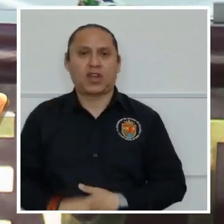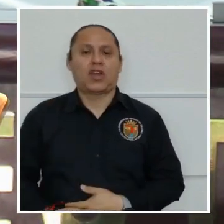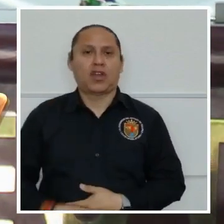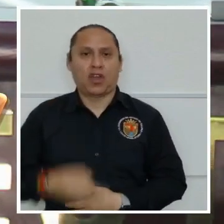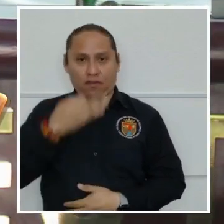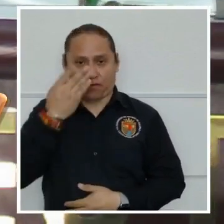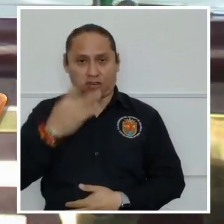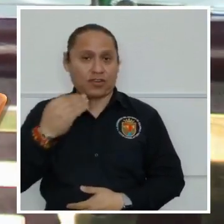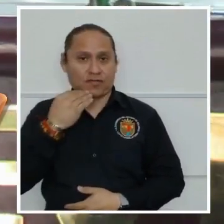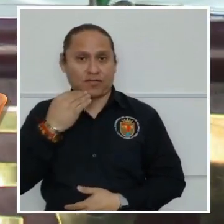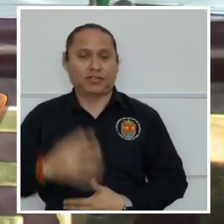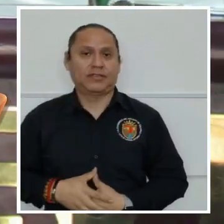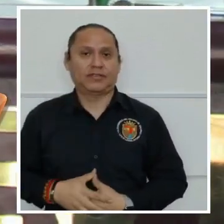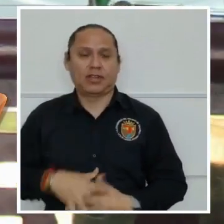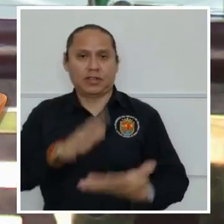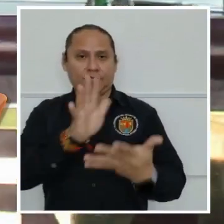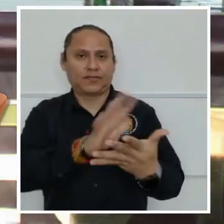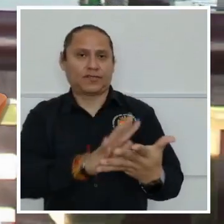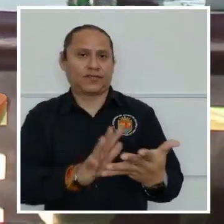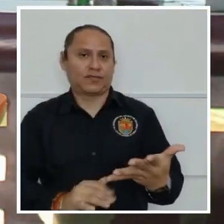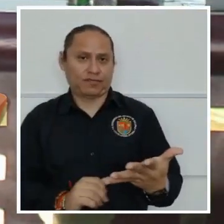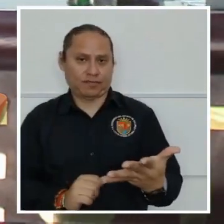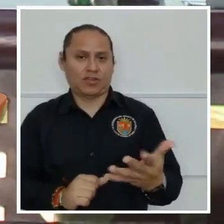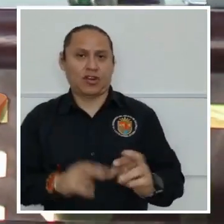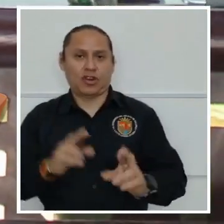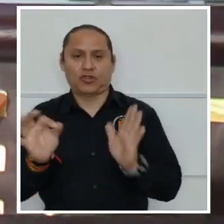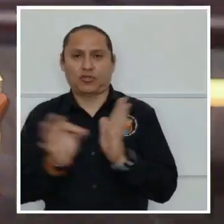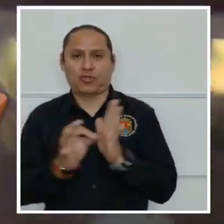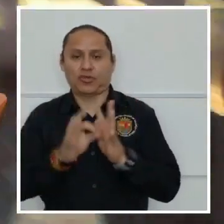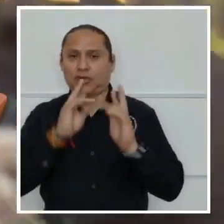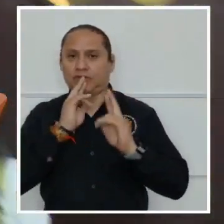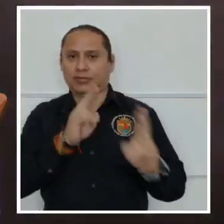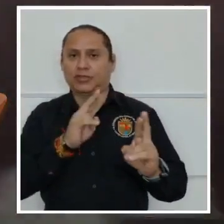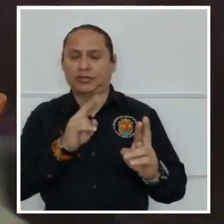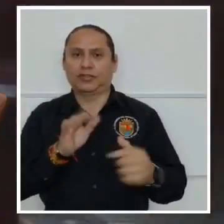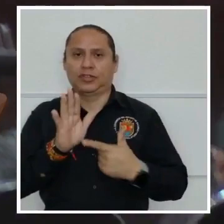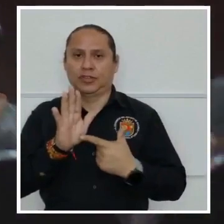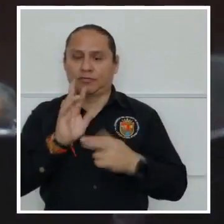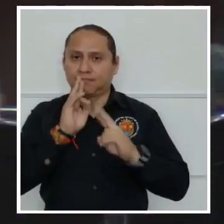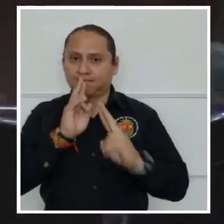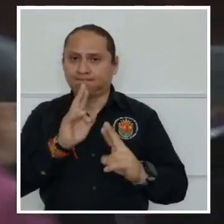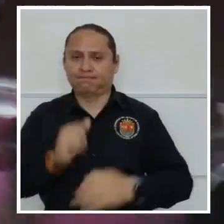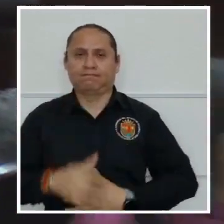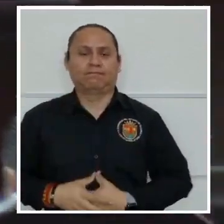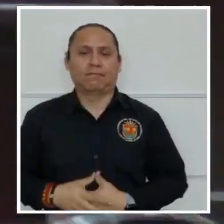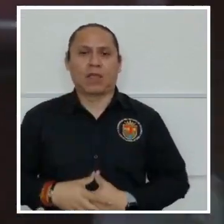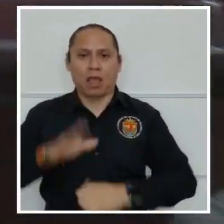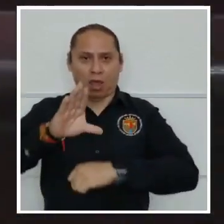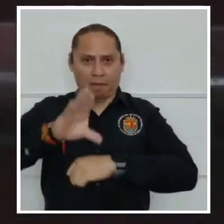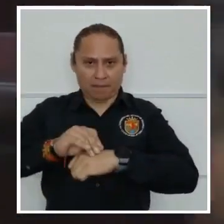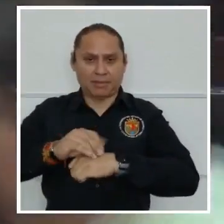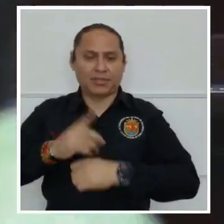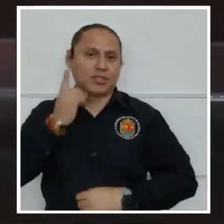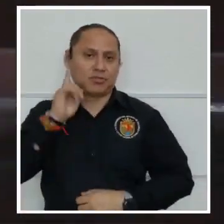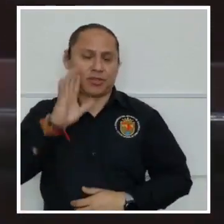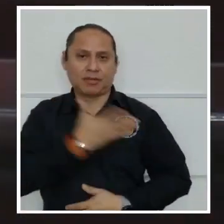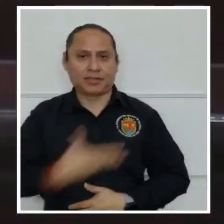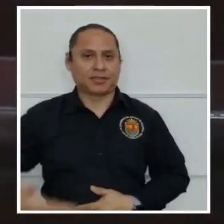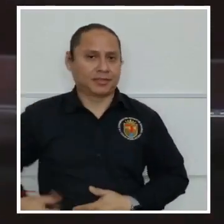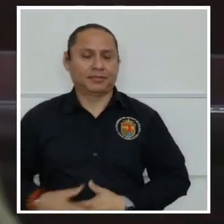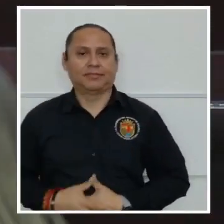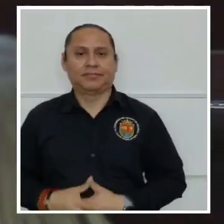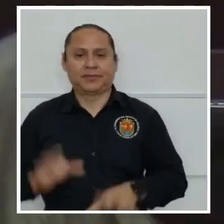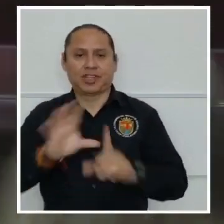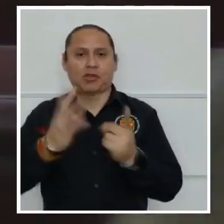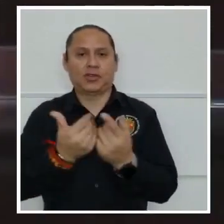de María Esponda Torres de lectura a los puntos resolutivos del dictamen. Con su permiso, diputada presidenta.